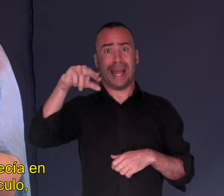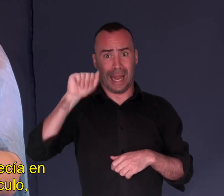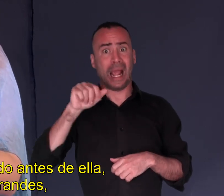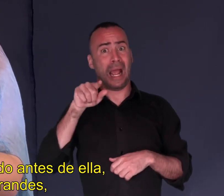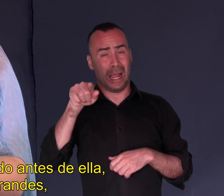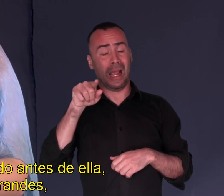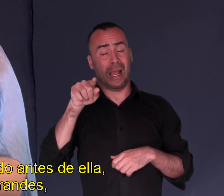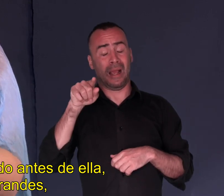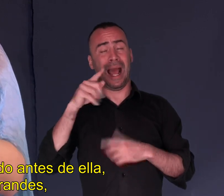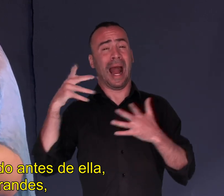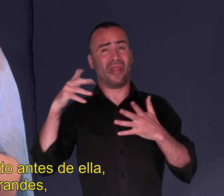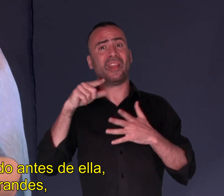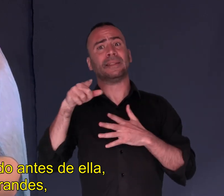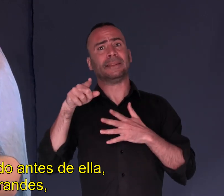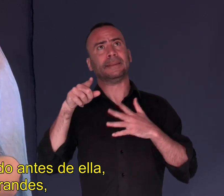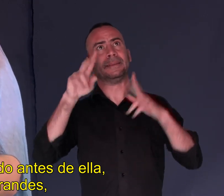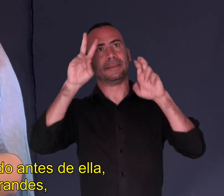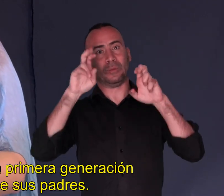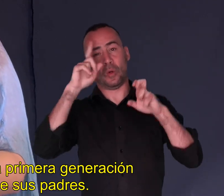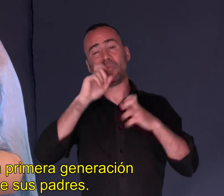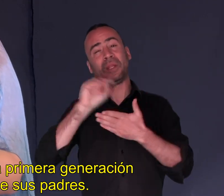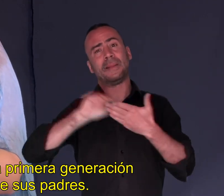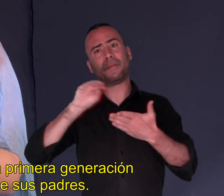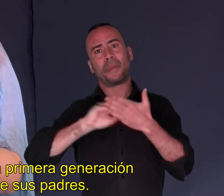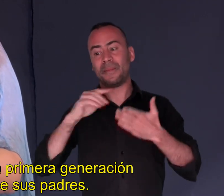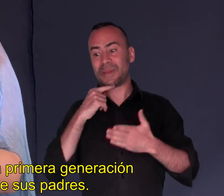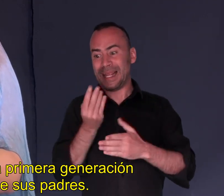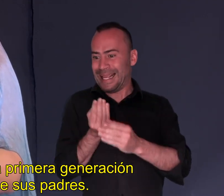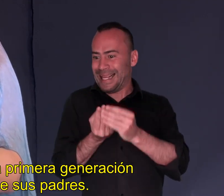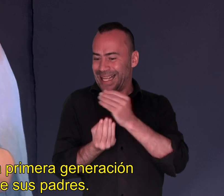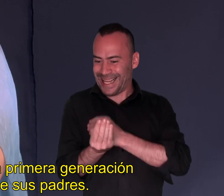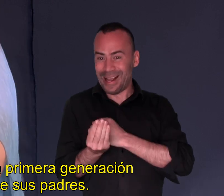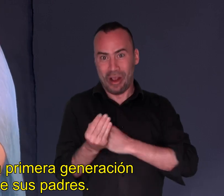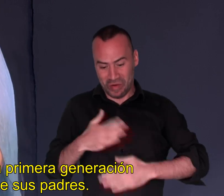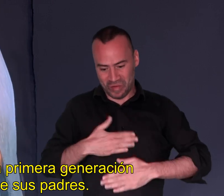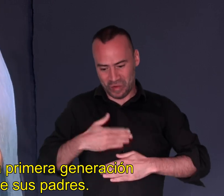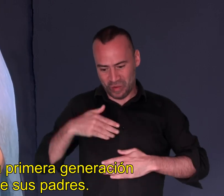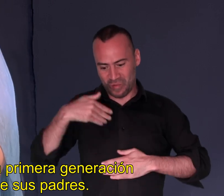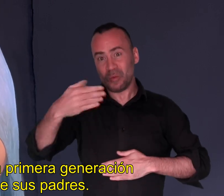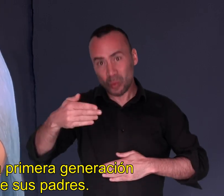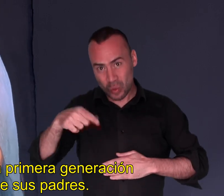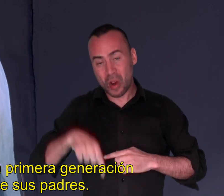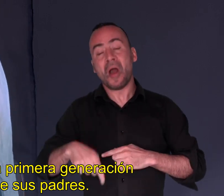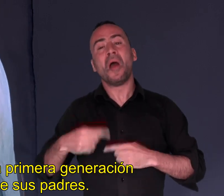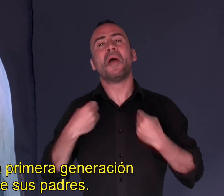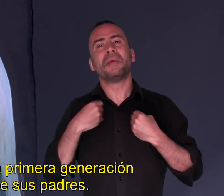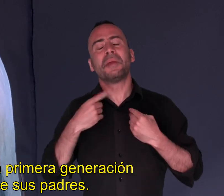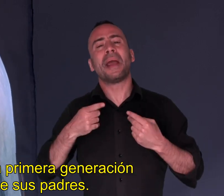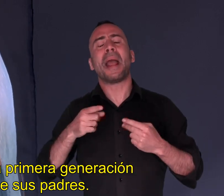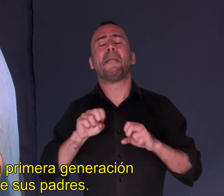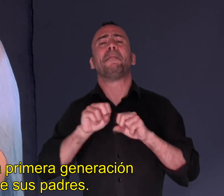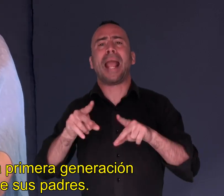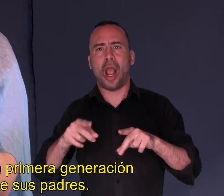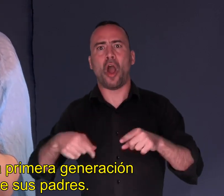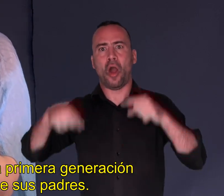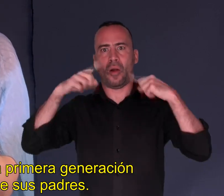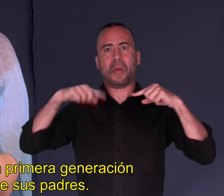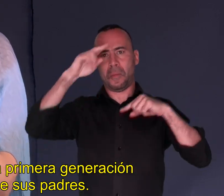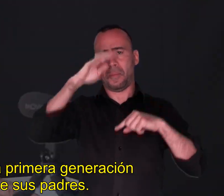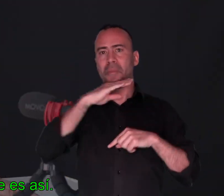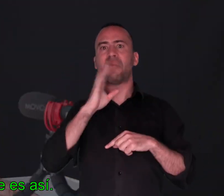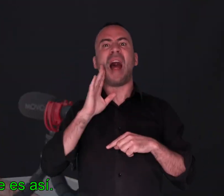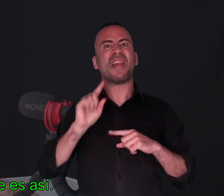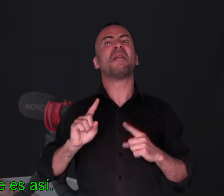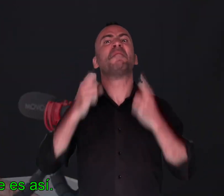en algún artículo Aunque habemos hablado antes de ella ala grandes que que que sus hijos iban a ser la primera generación que viviera peor que sus